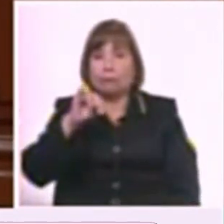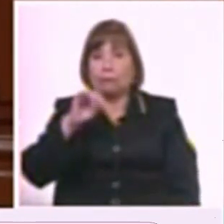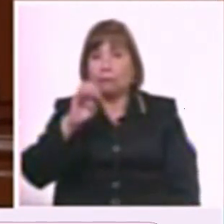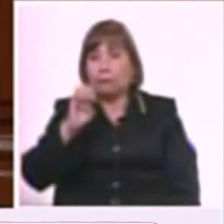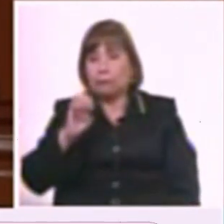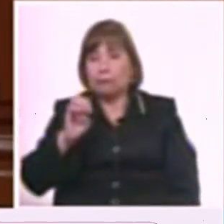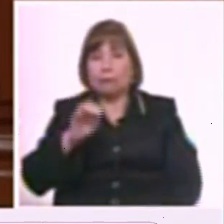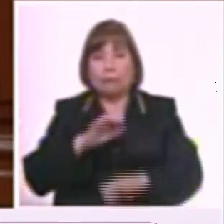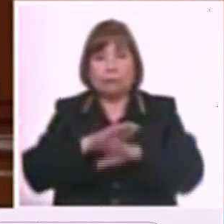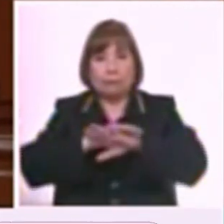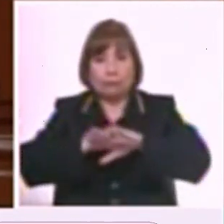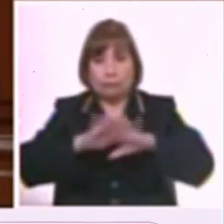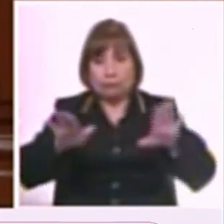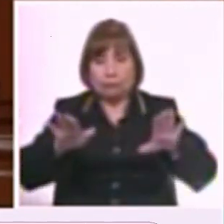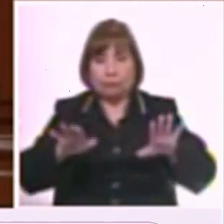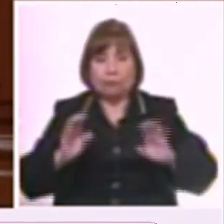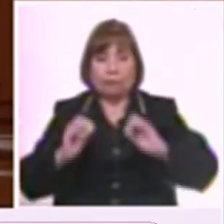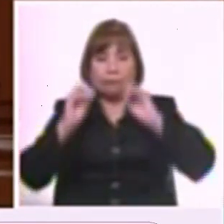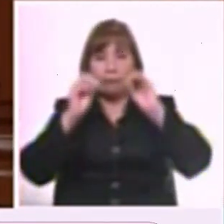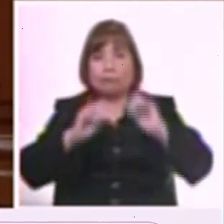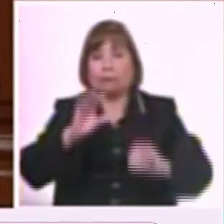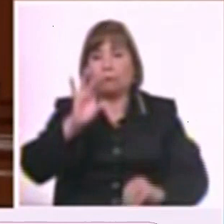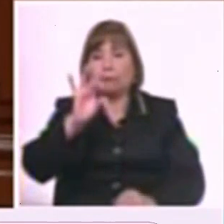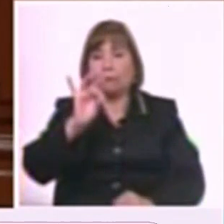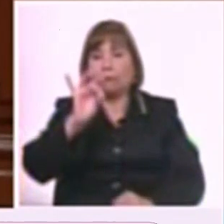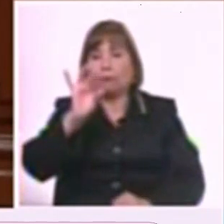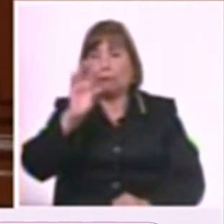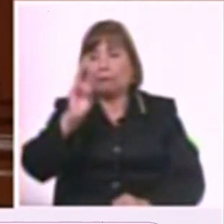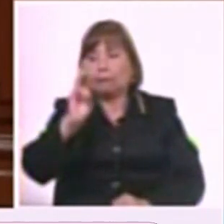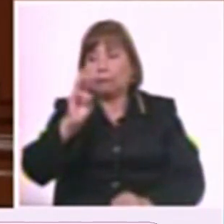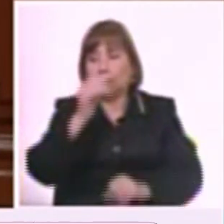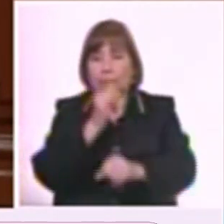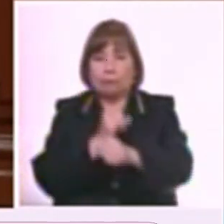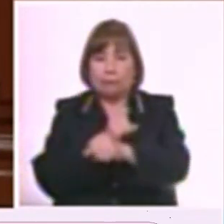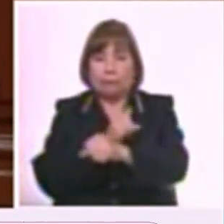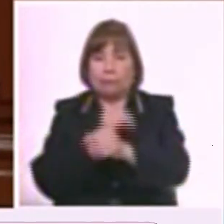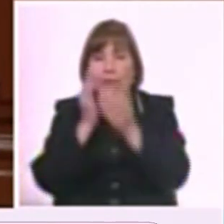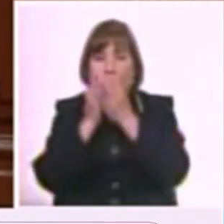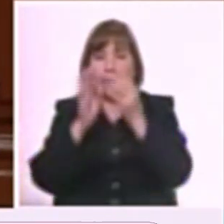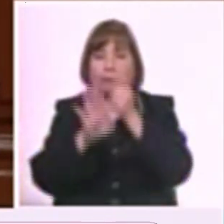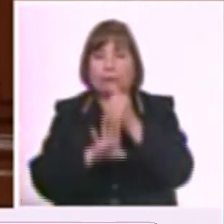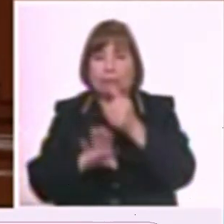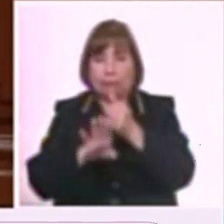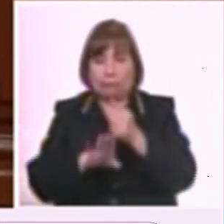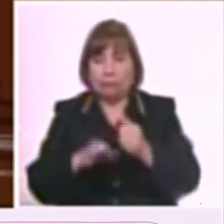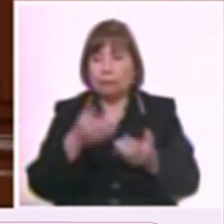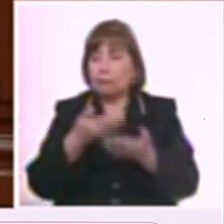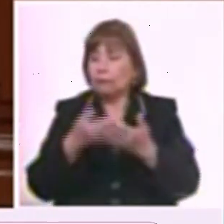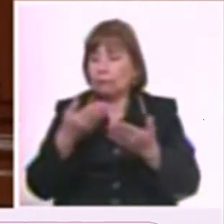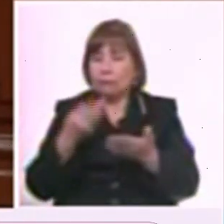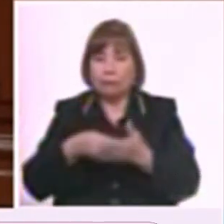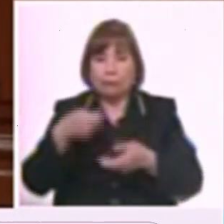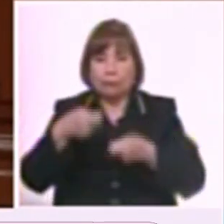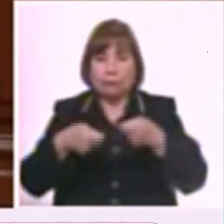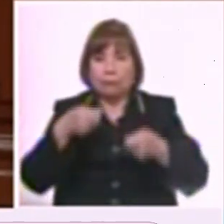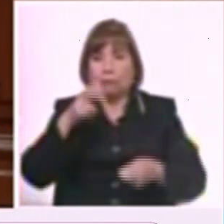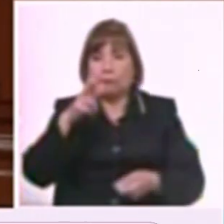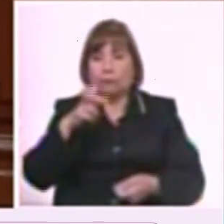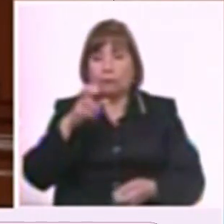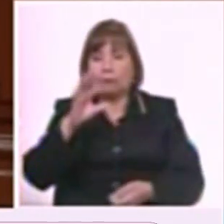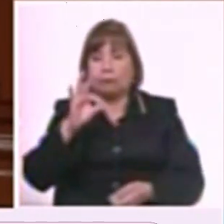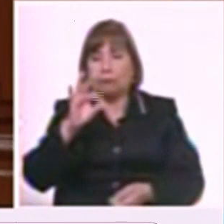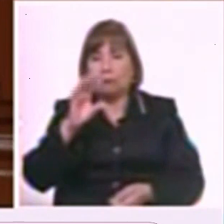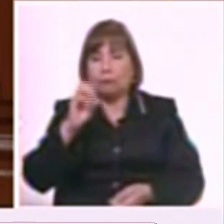10.000 estudiantes de las regiones Áncash, La Libertad, Lambayeque, Lima y Piura. Además, en el mismo lapso,